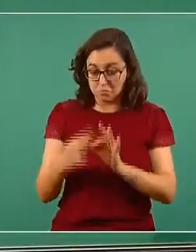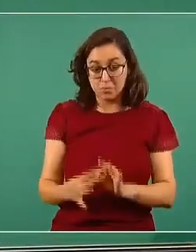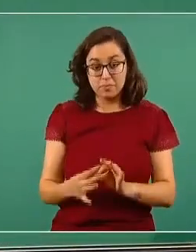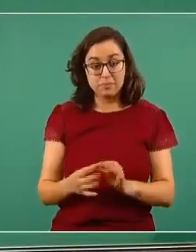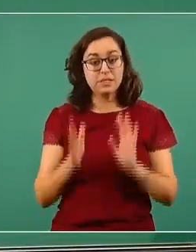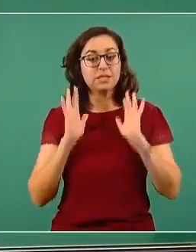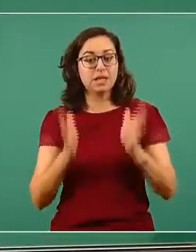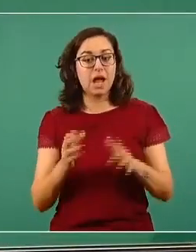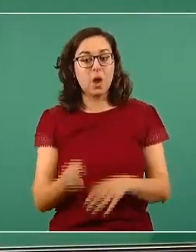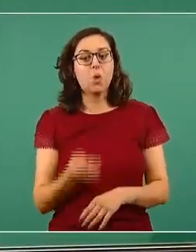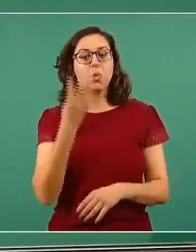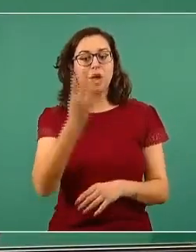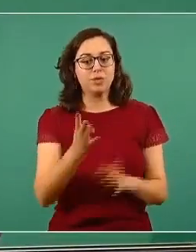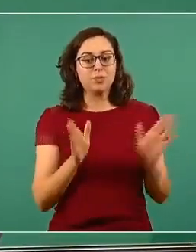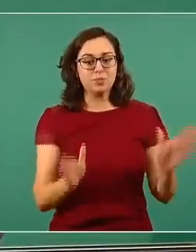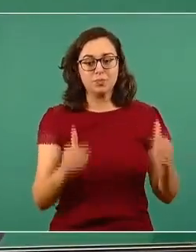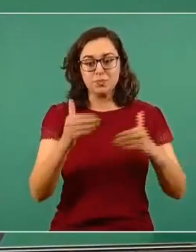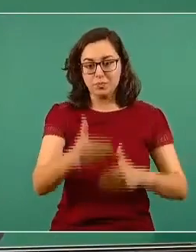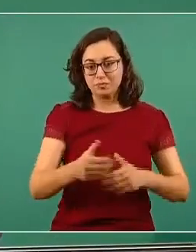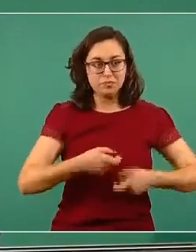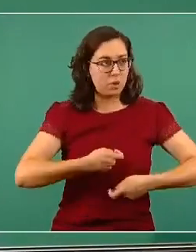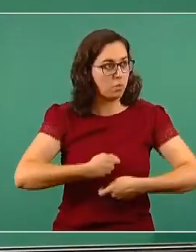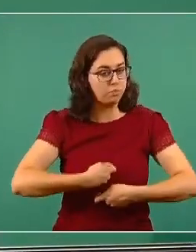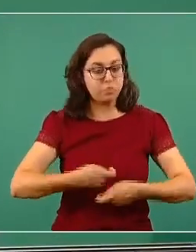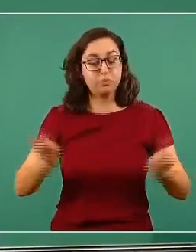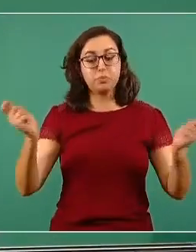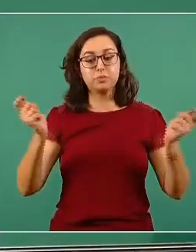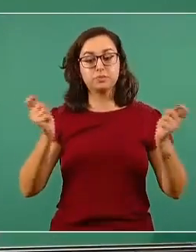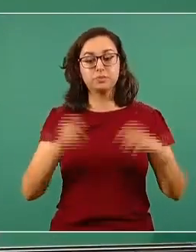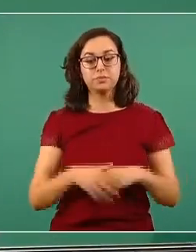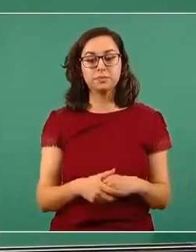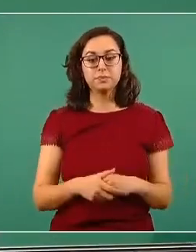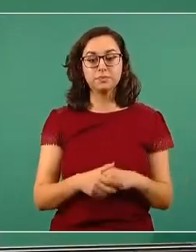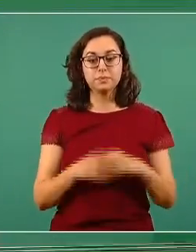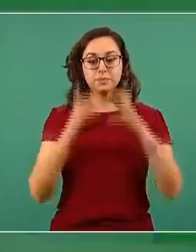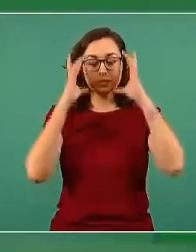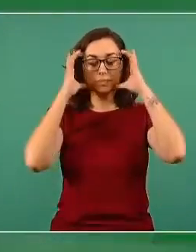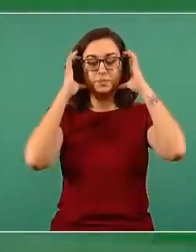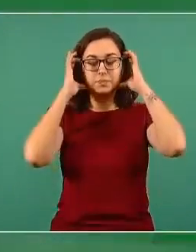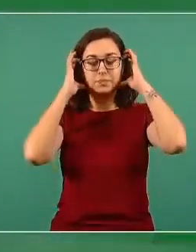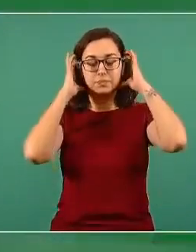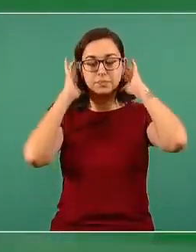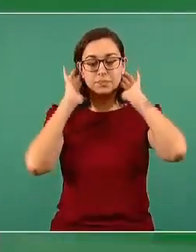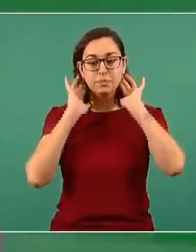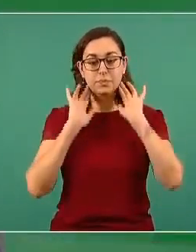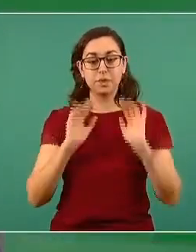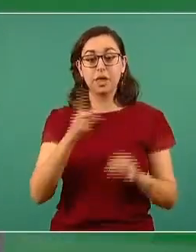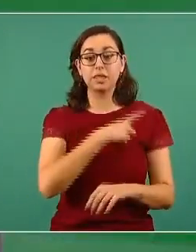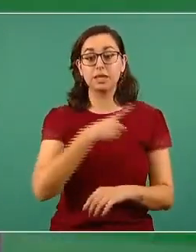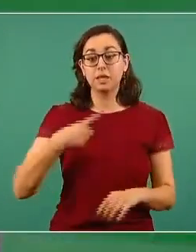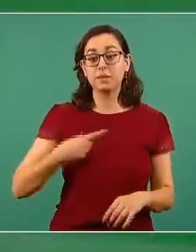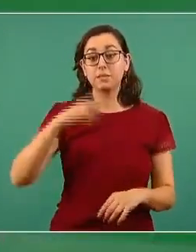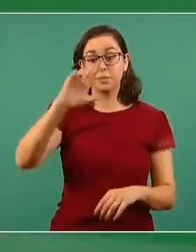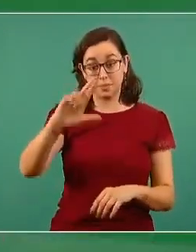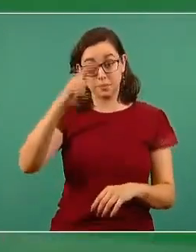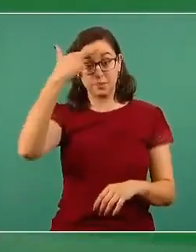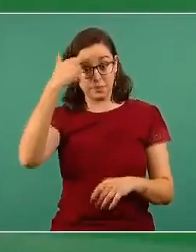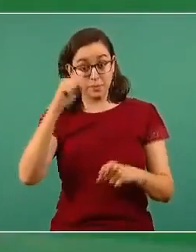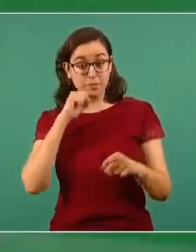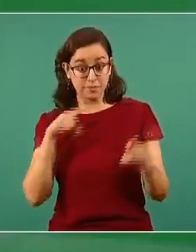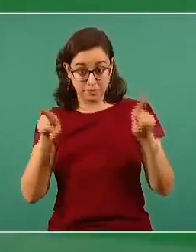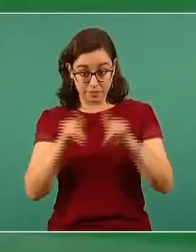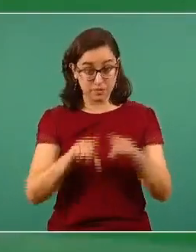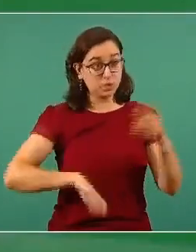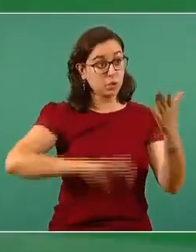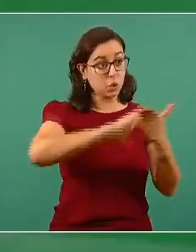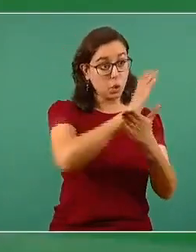4 lotes de esta vacuna. Ahora, recordar que las características del contrato entre las múltiples partes,